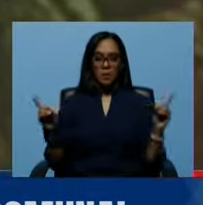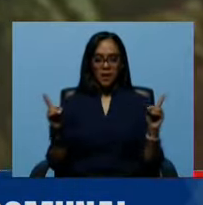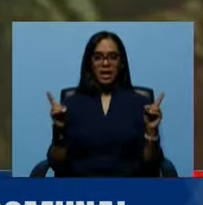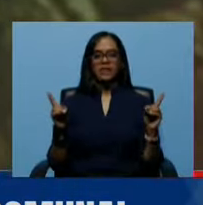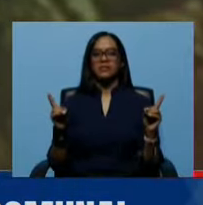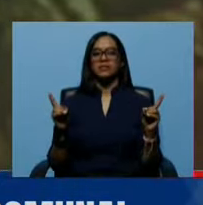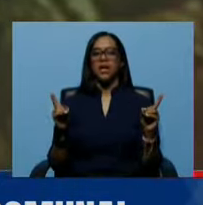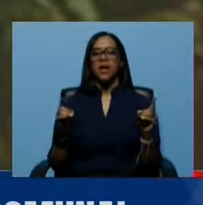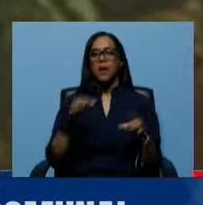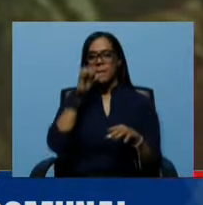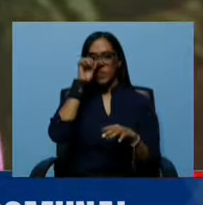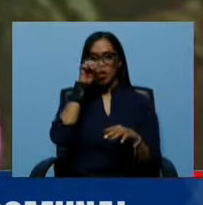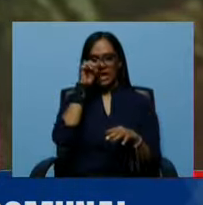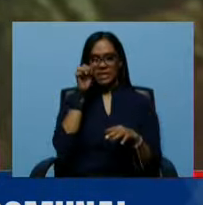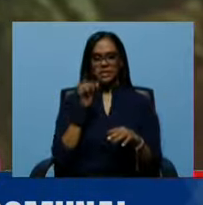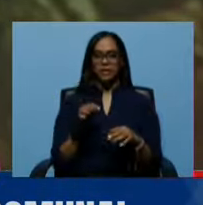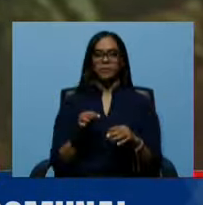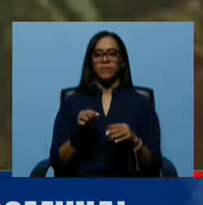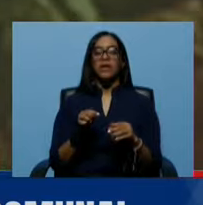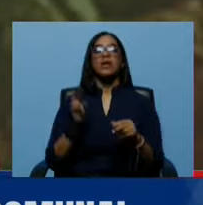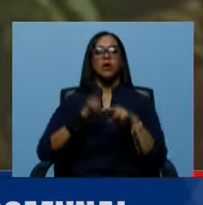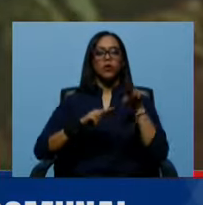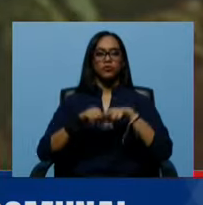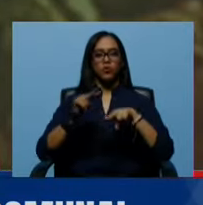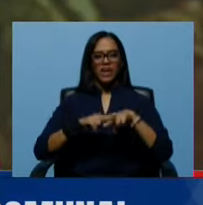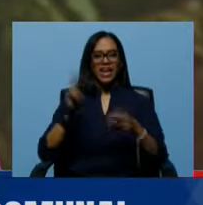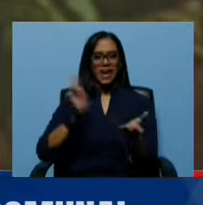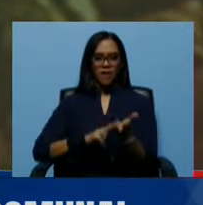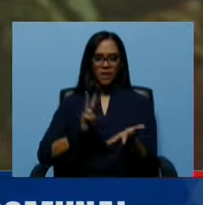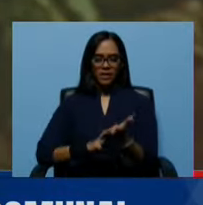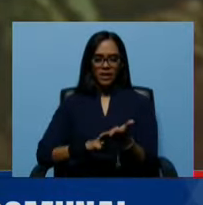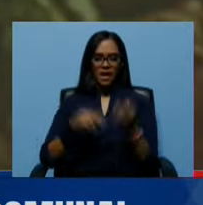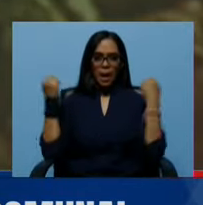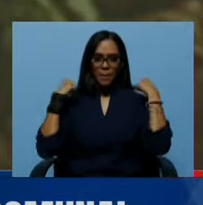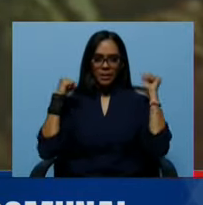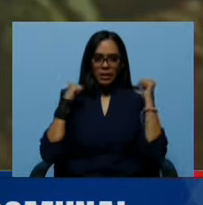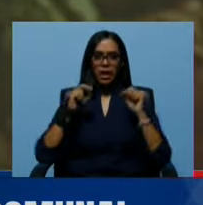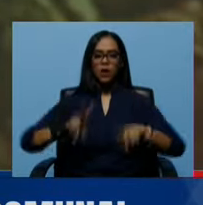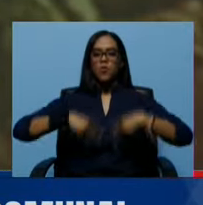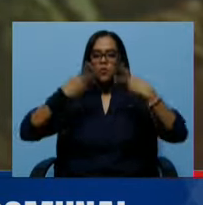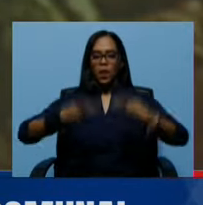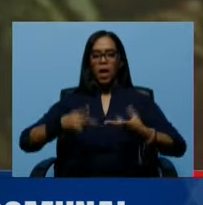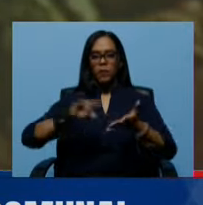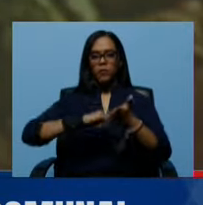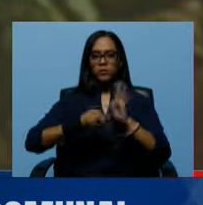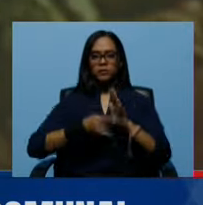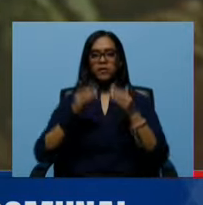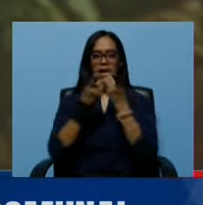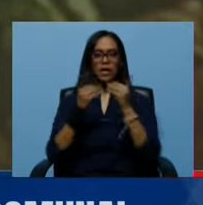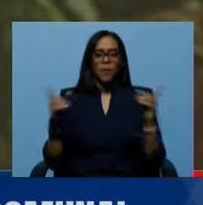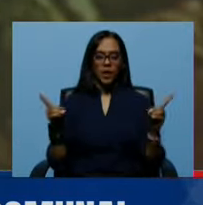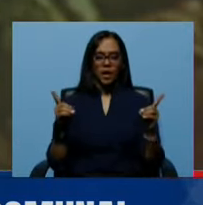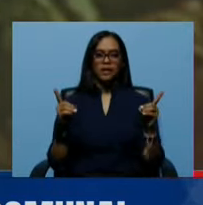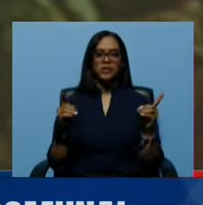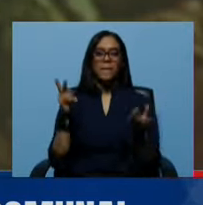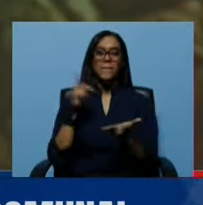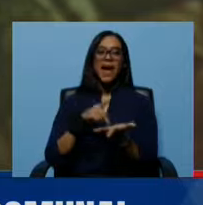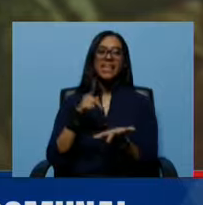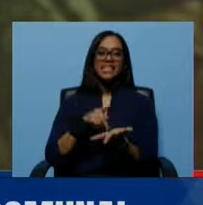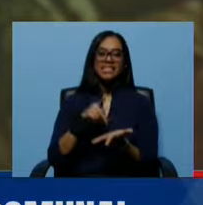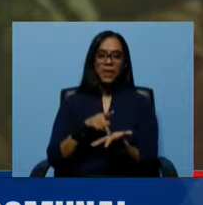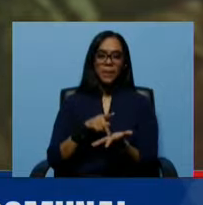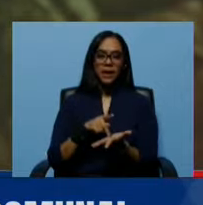y construir en la realidad, en la práctica, un nuevo concepto de la democracia